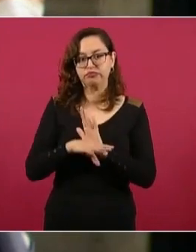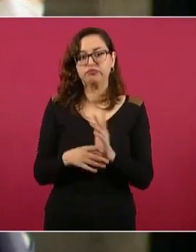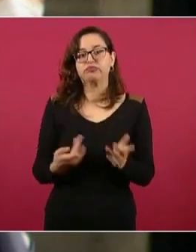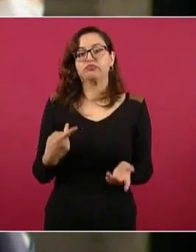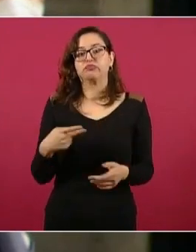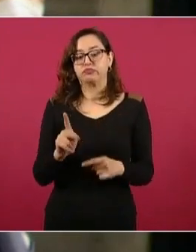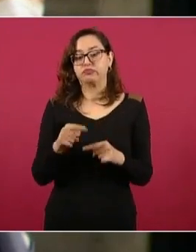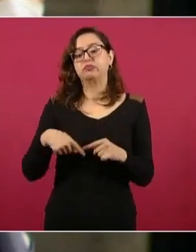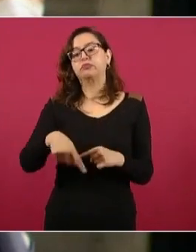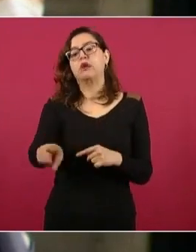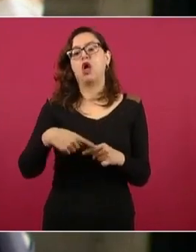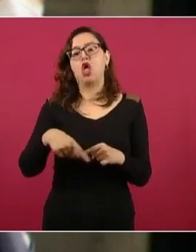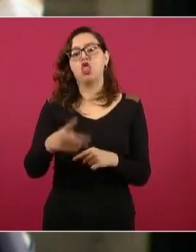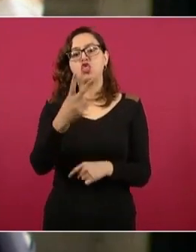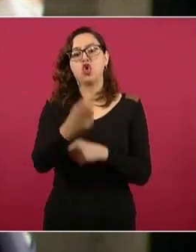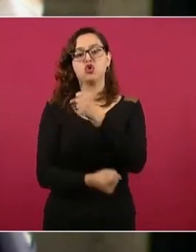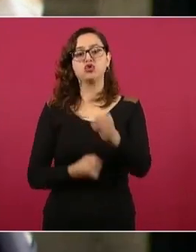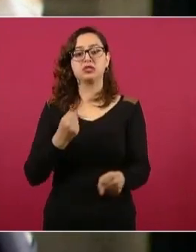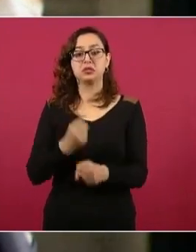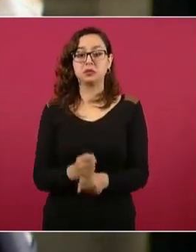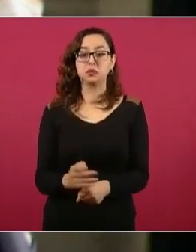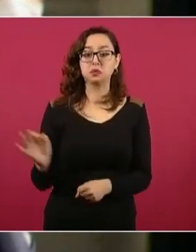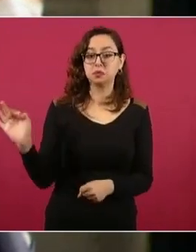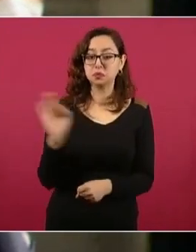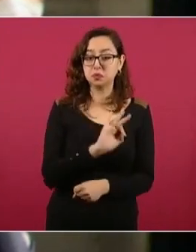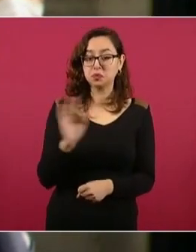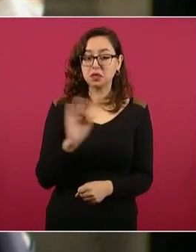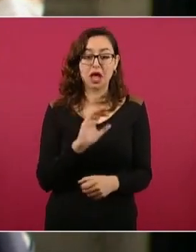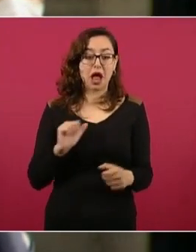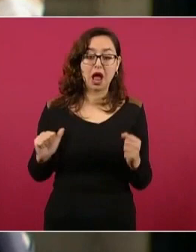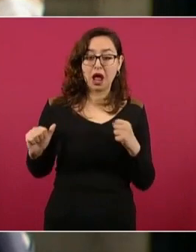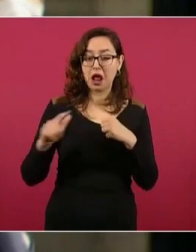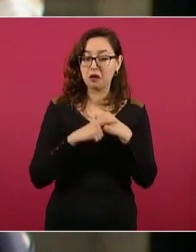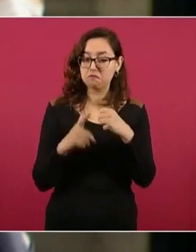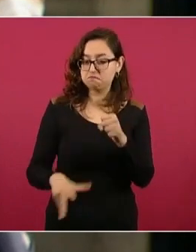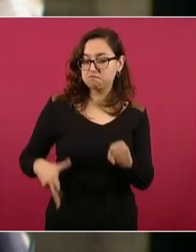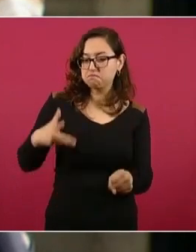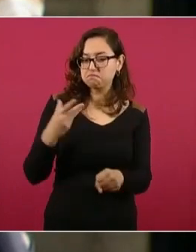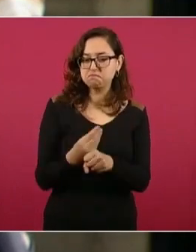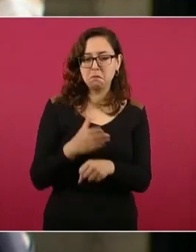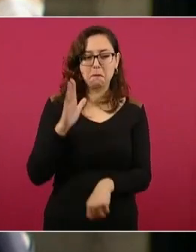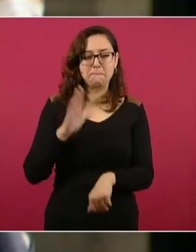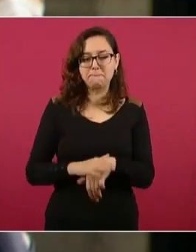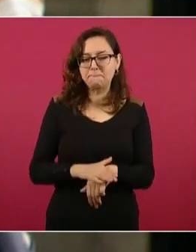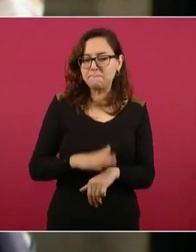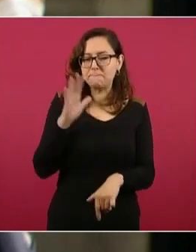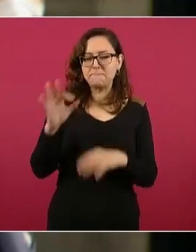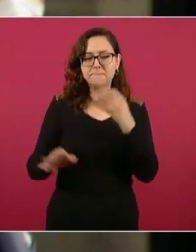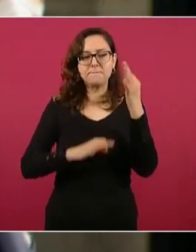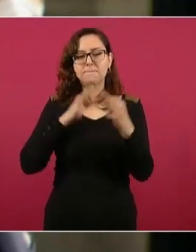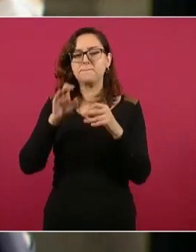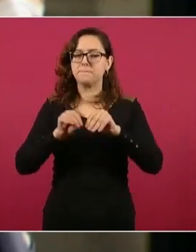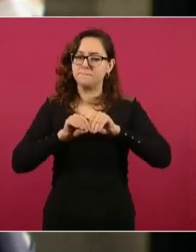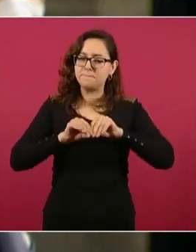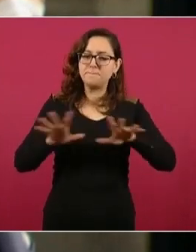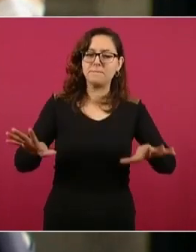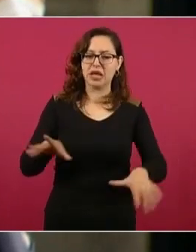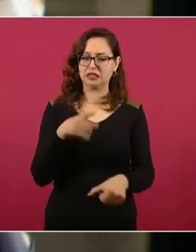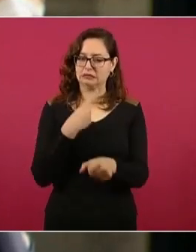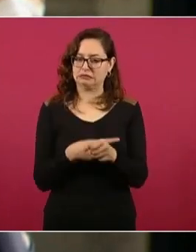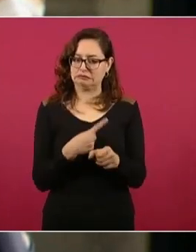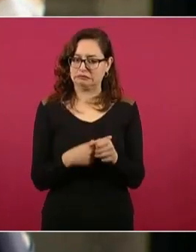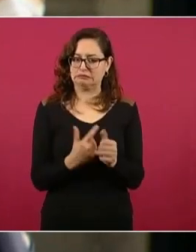2 años de su gobierno adicional alguna estrategia nueva para reducir de una manera